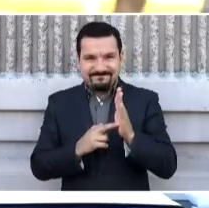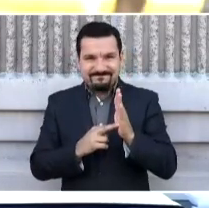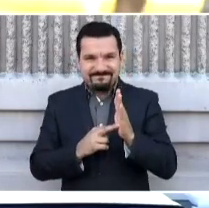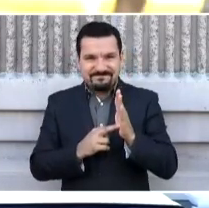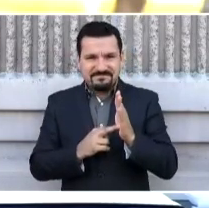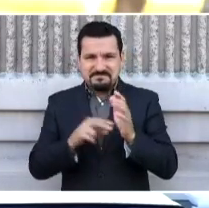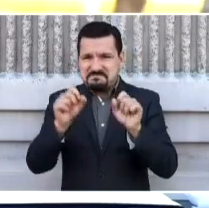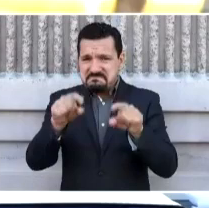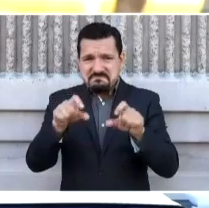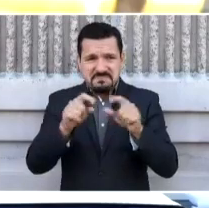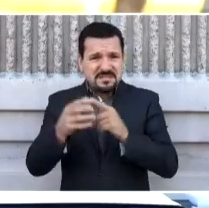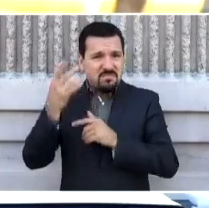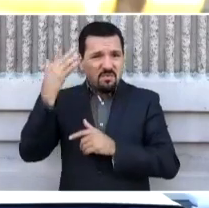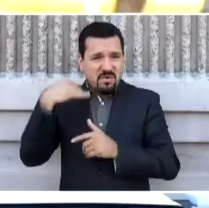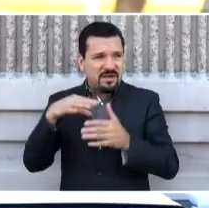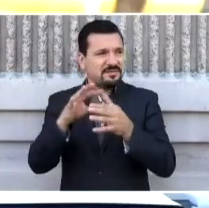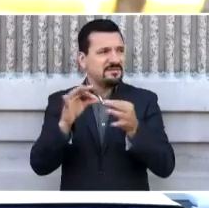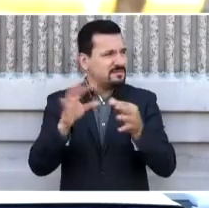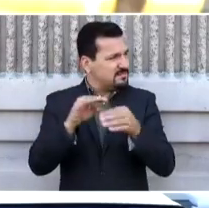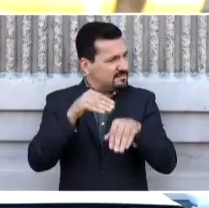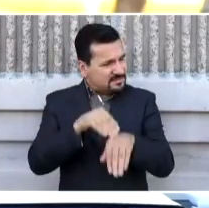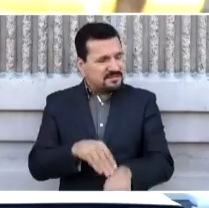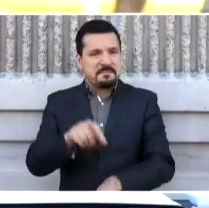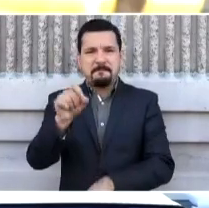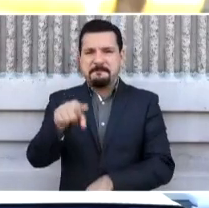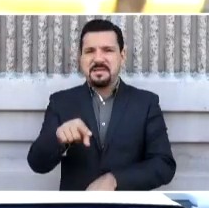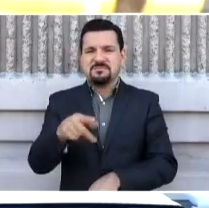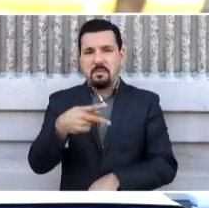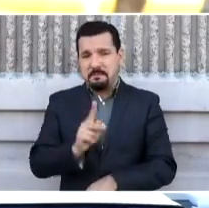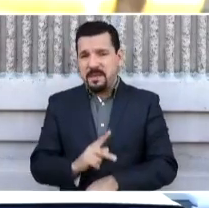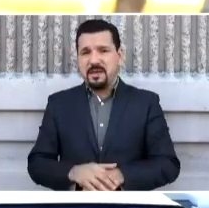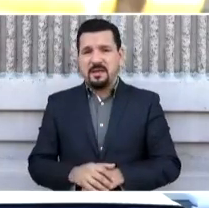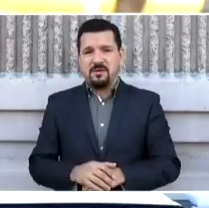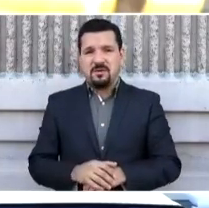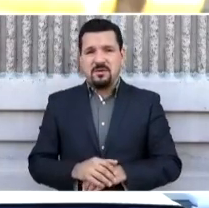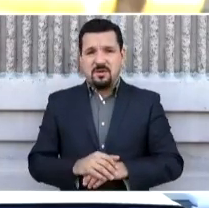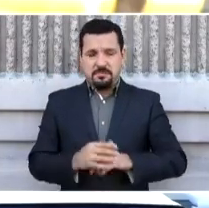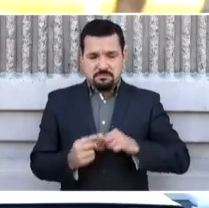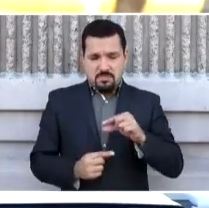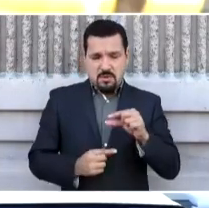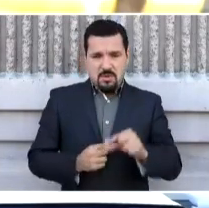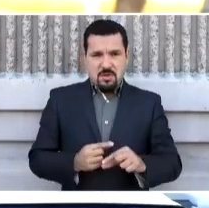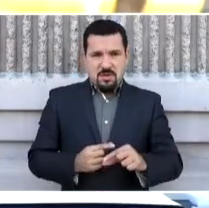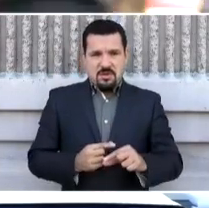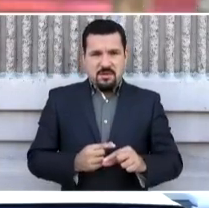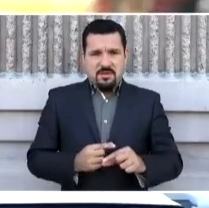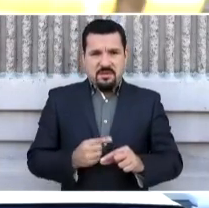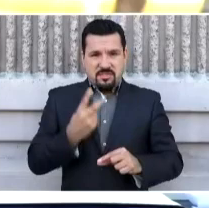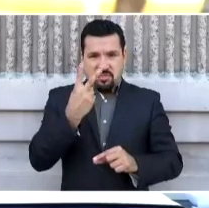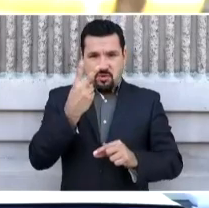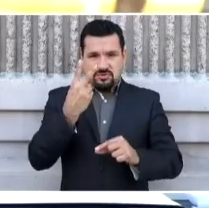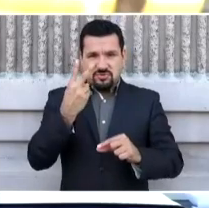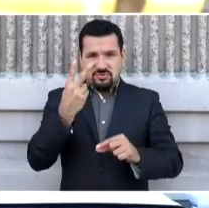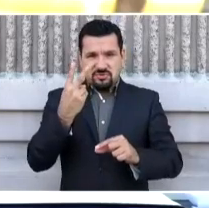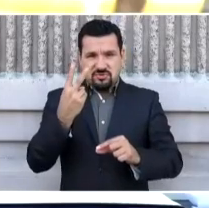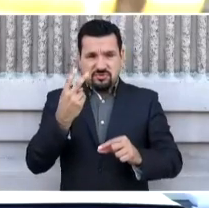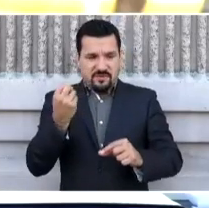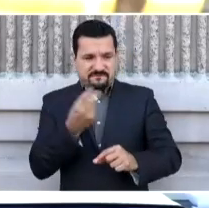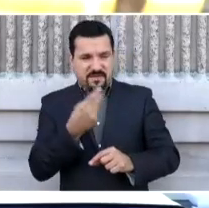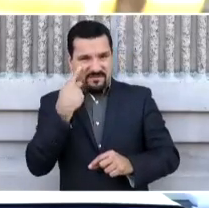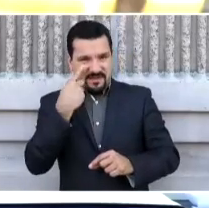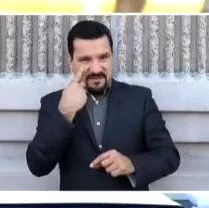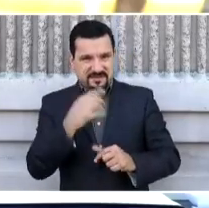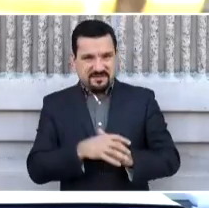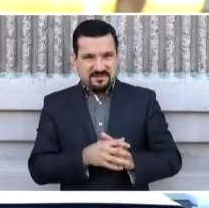hemos señalado anteriormente, pero se van a ir dosificando. Insisto, dos características debe tener: